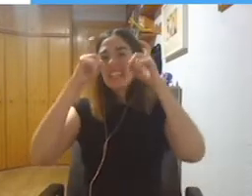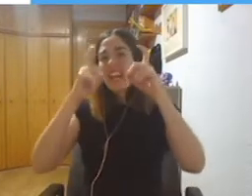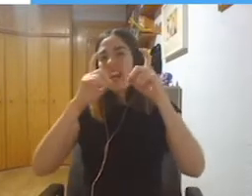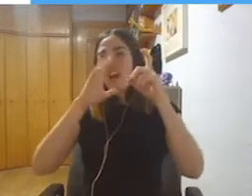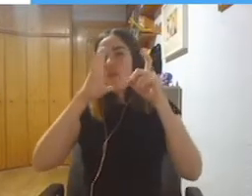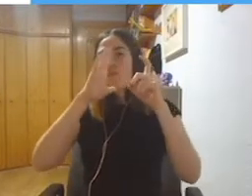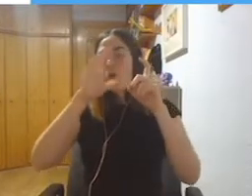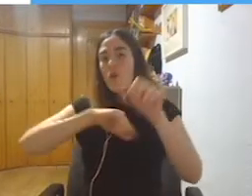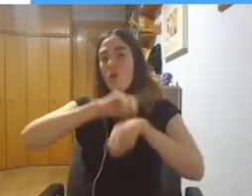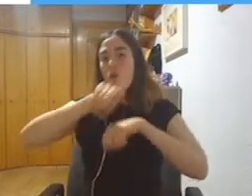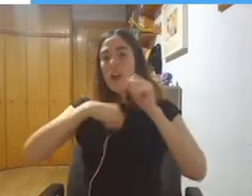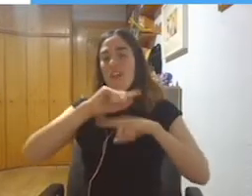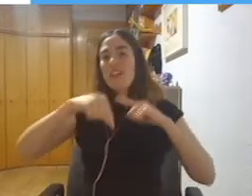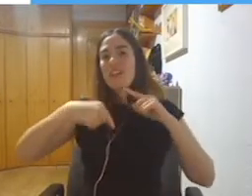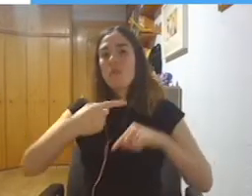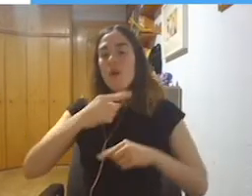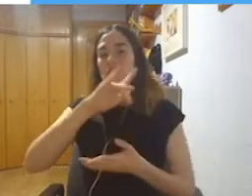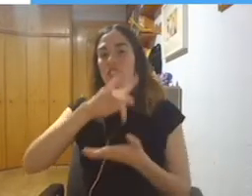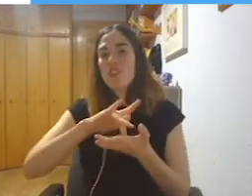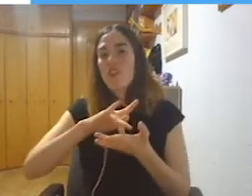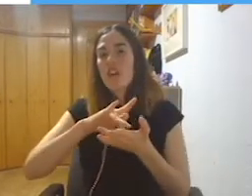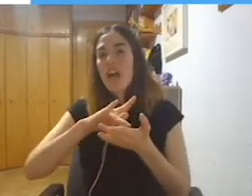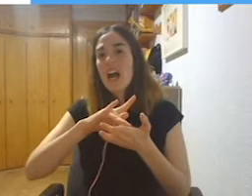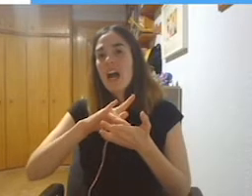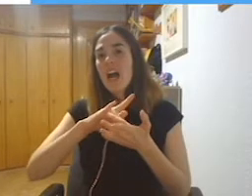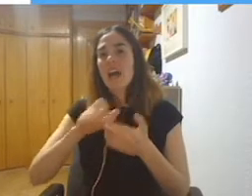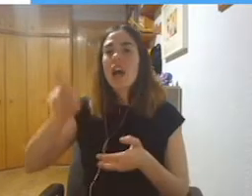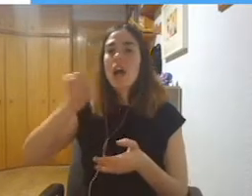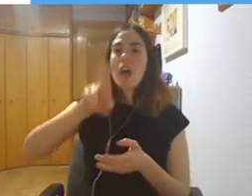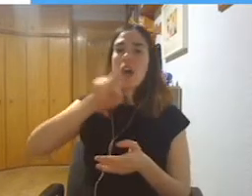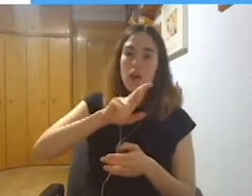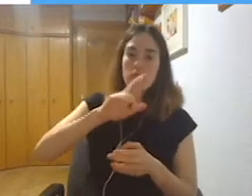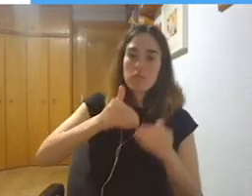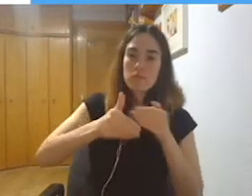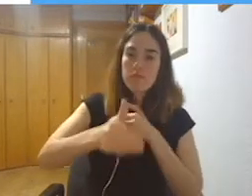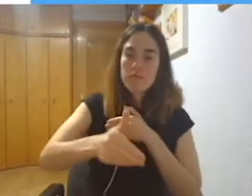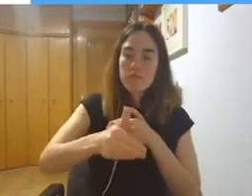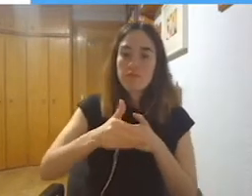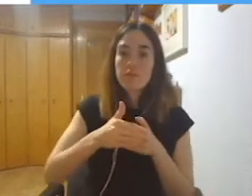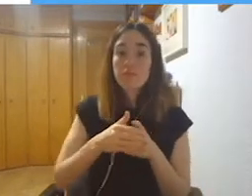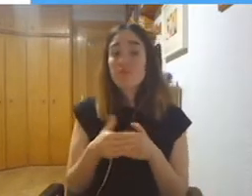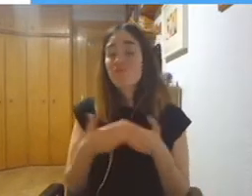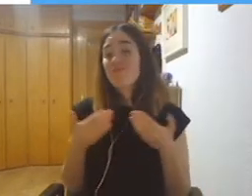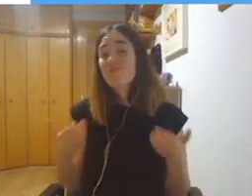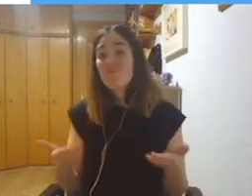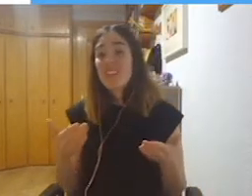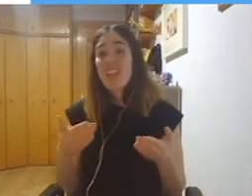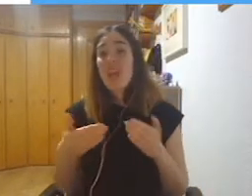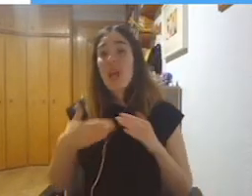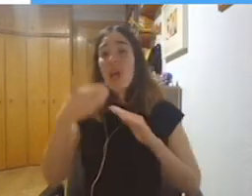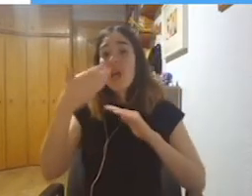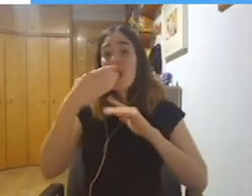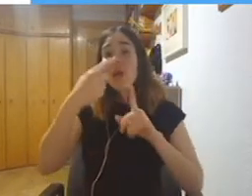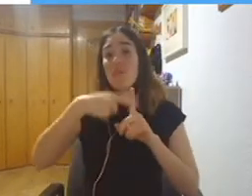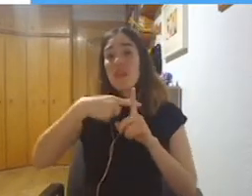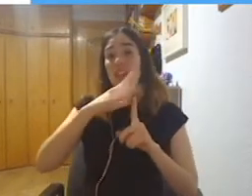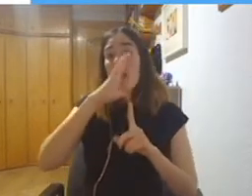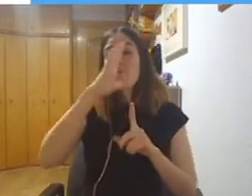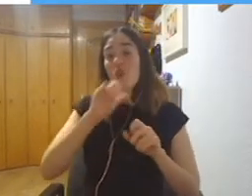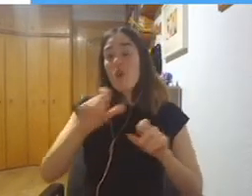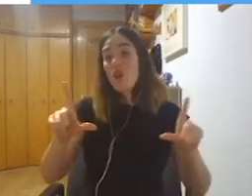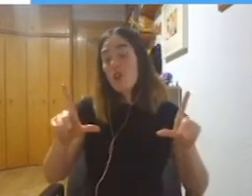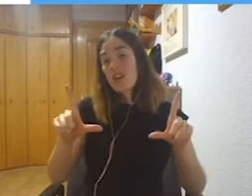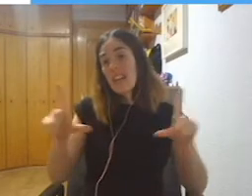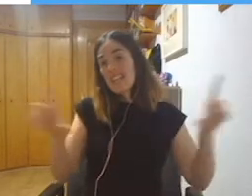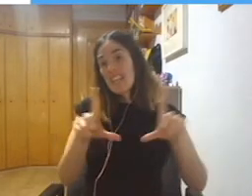asegurando que esas horas luego se iban a ir recuperando con el tiempo. Esto fue una medida para poder salvar un poco la